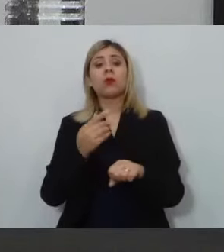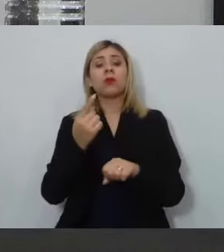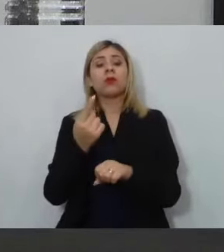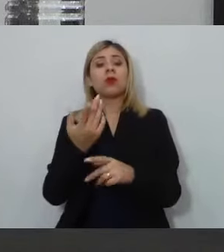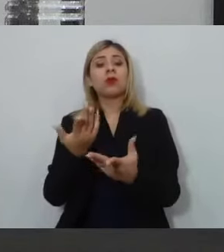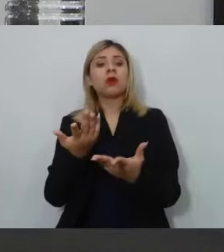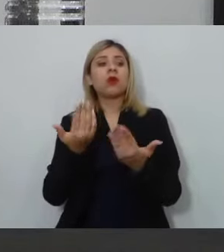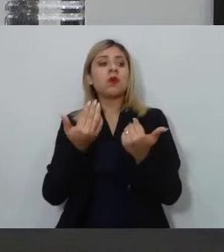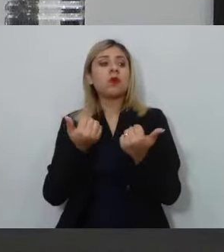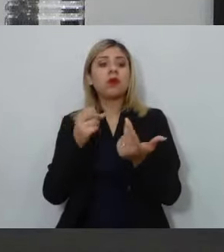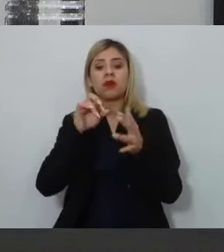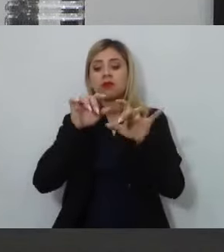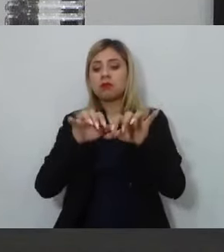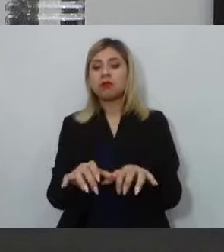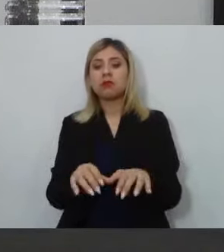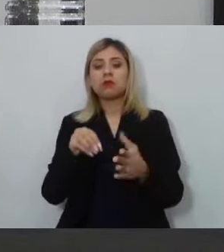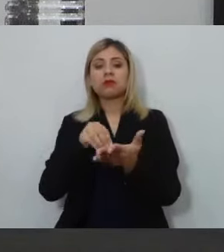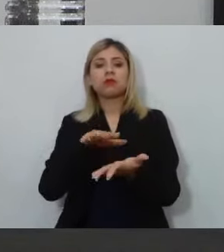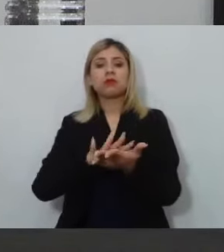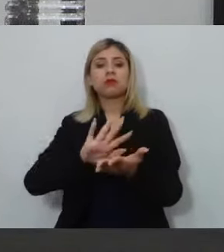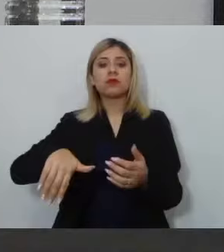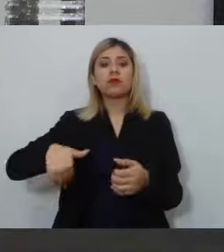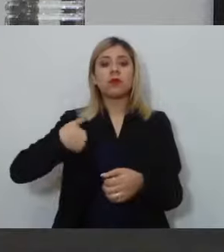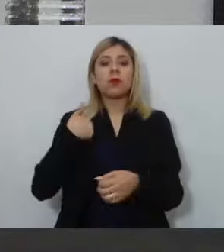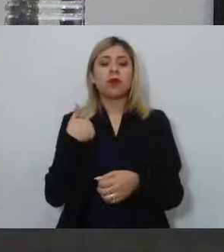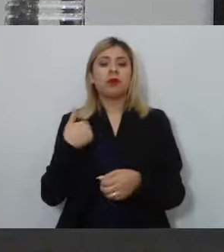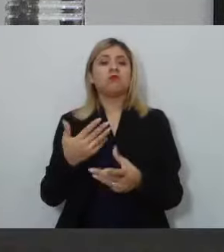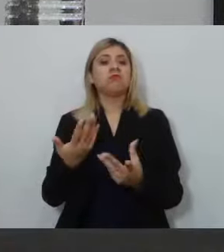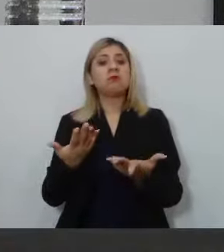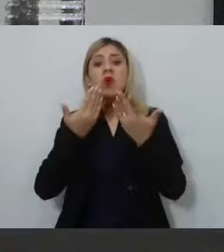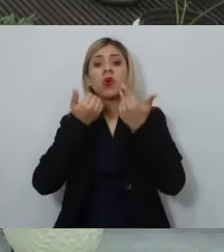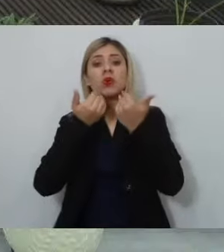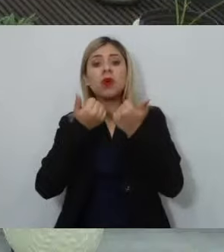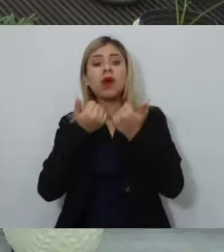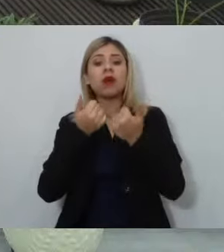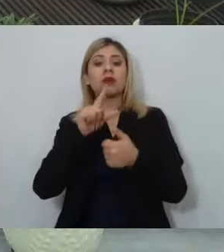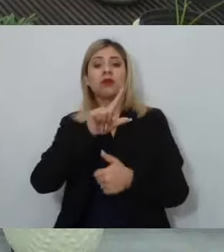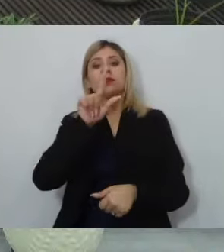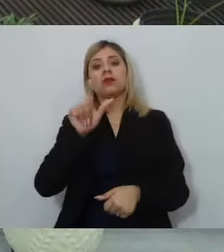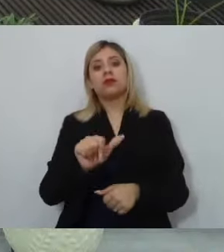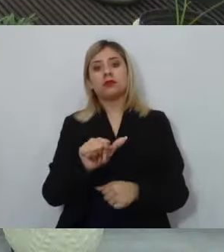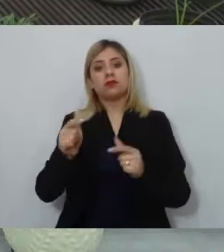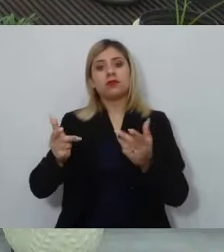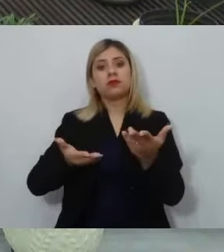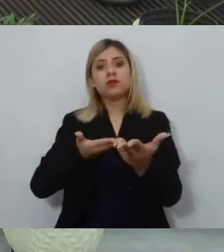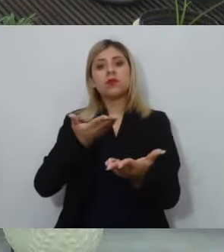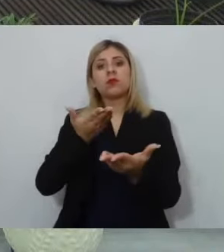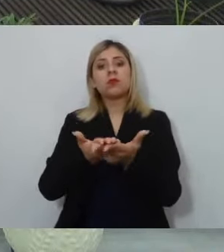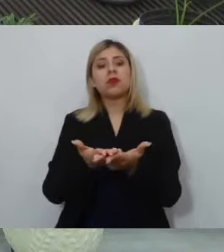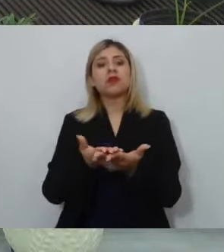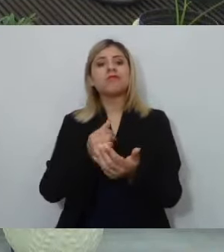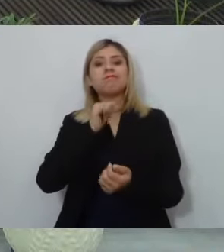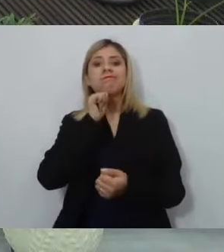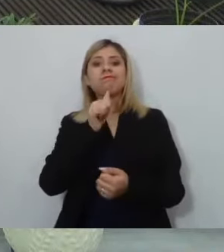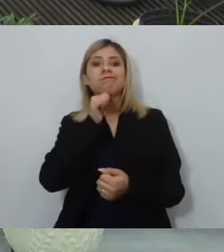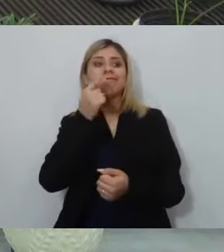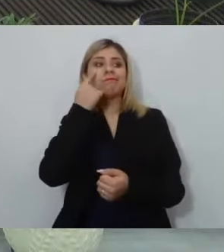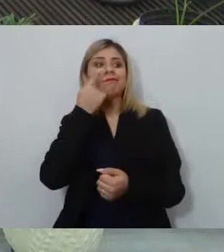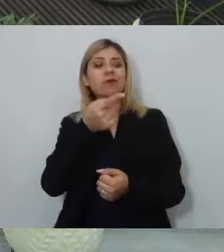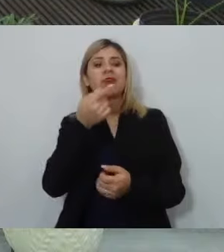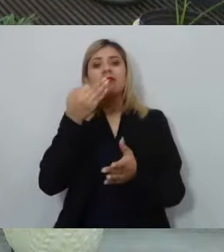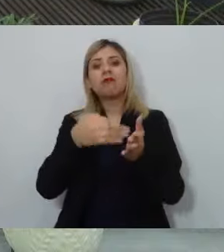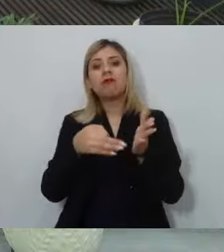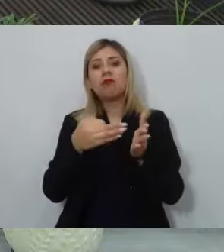atinado Gracias es cuanto al contrario señor representante Jorge mendoza del partido político morena Gracias a usted también por su